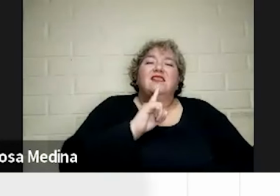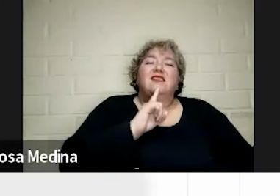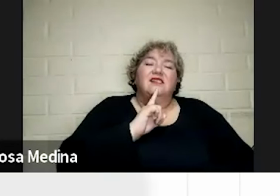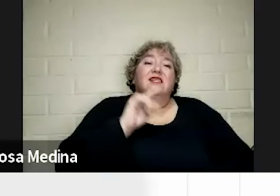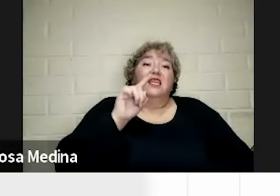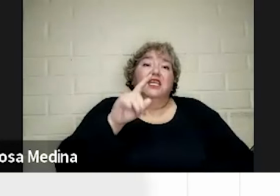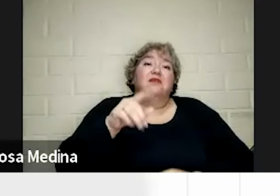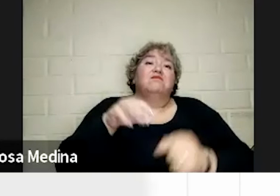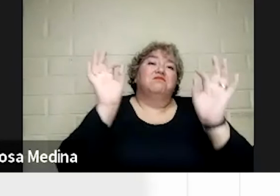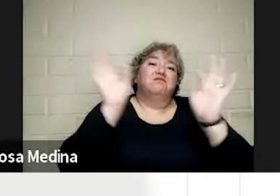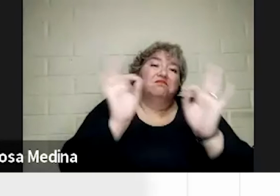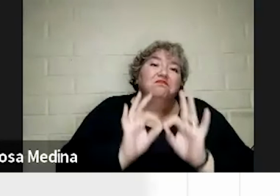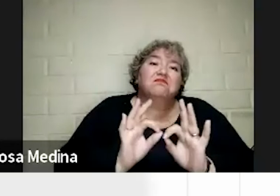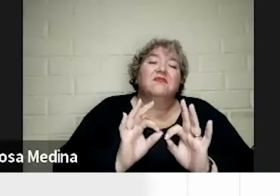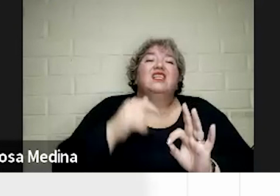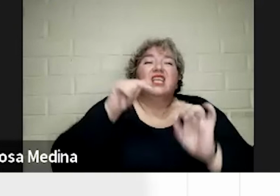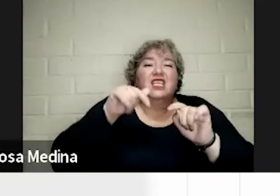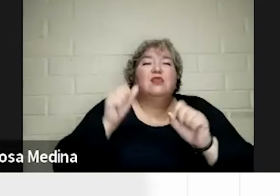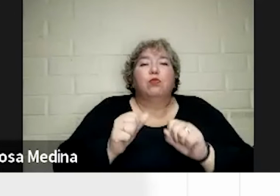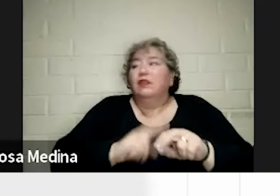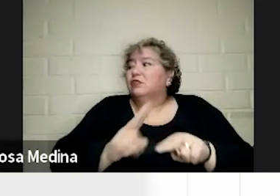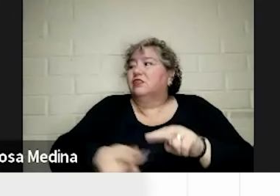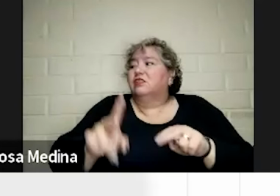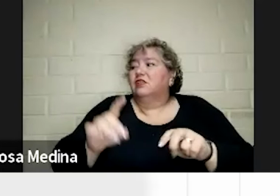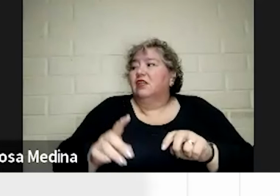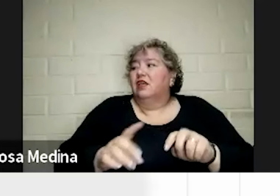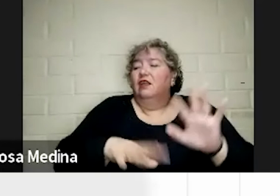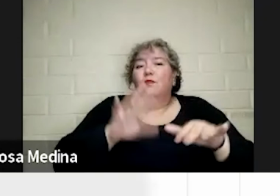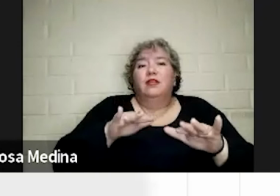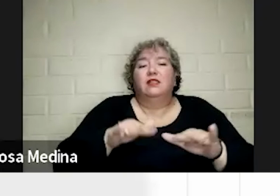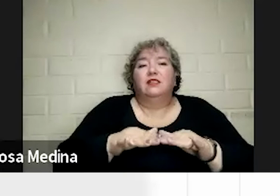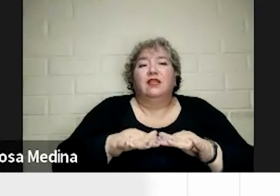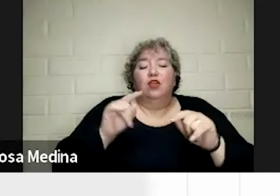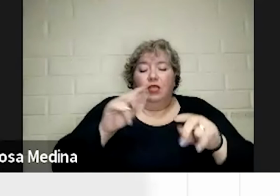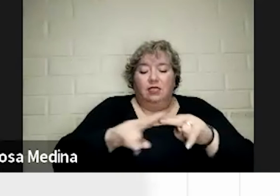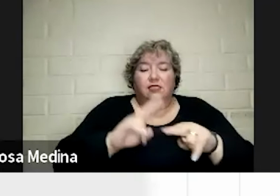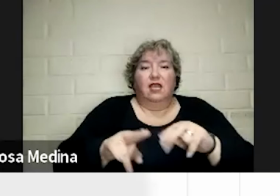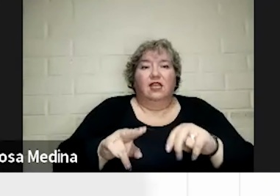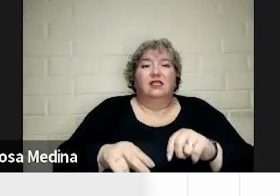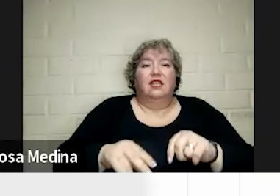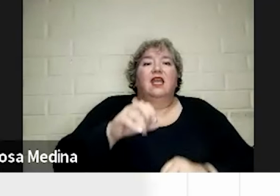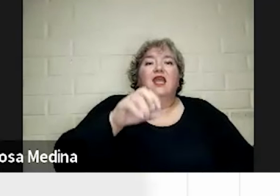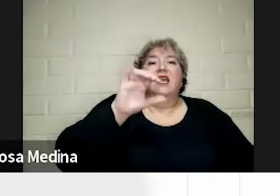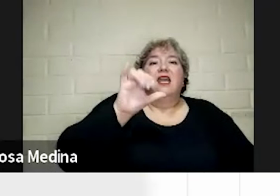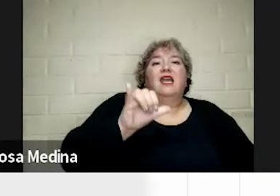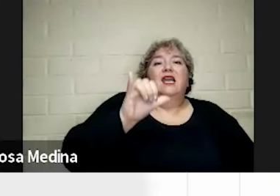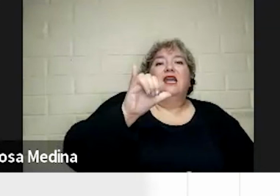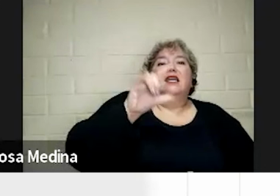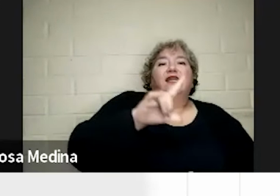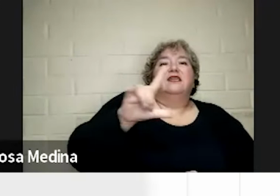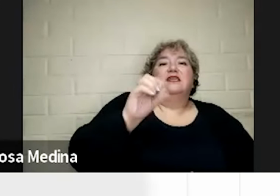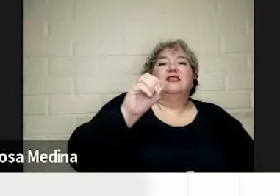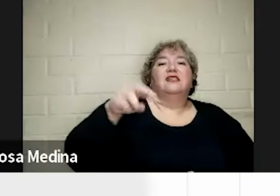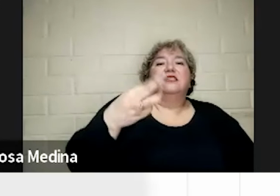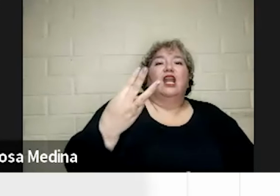uno podría hacer algo parecido. Nosotros en CDETI creamos este test que se llama Yellow Red, que es una batería que tiene muchos